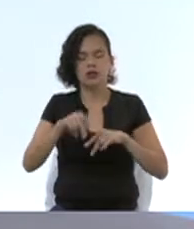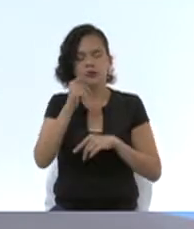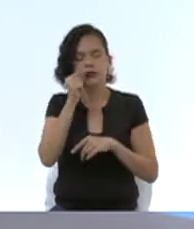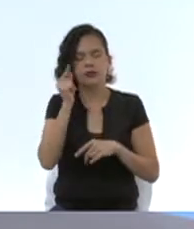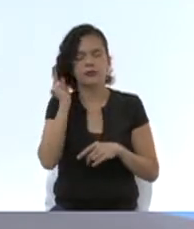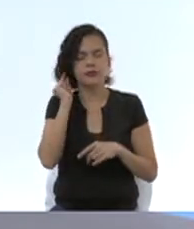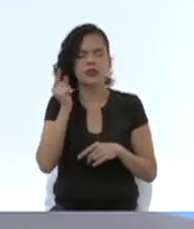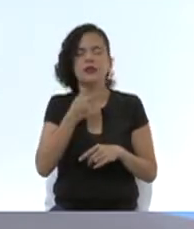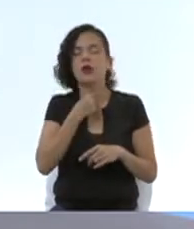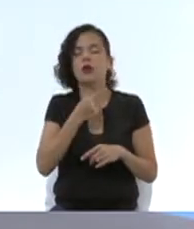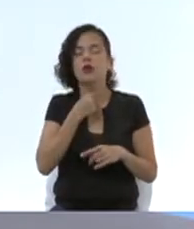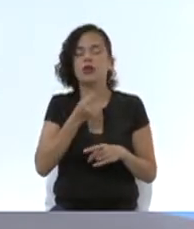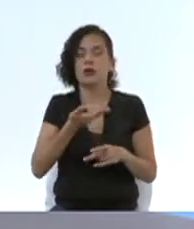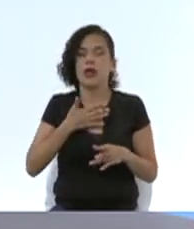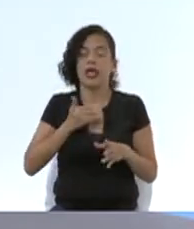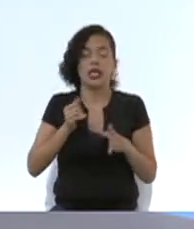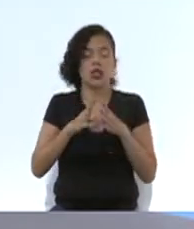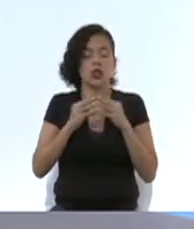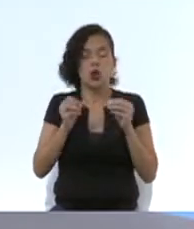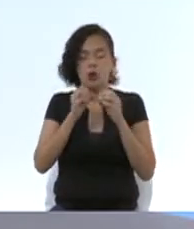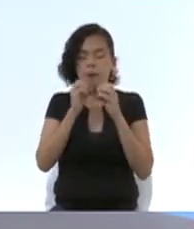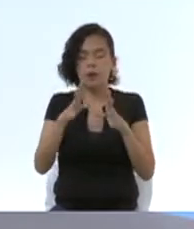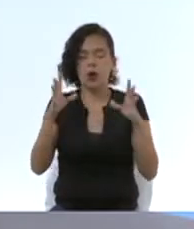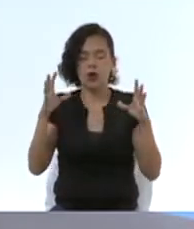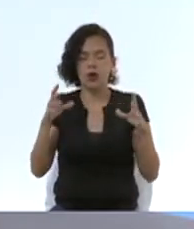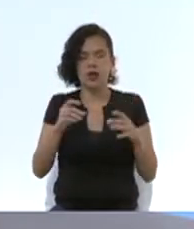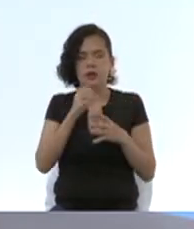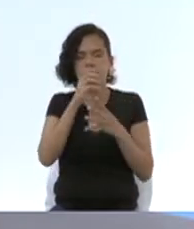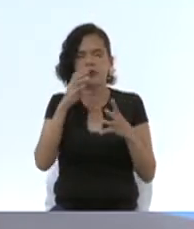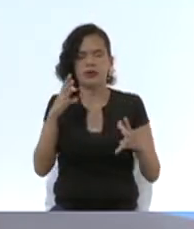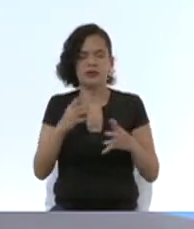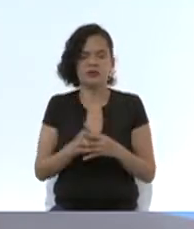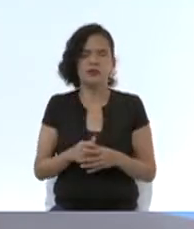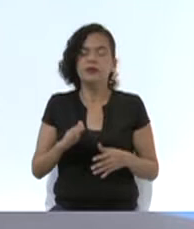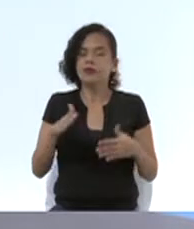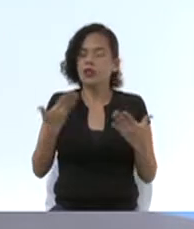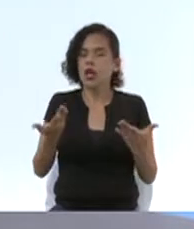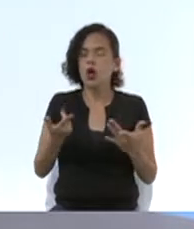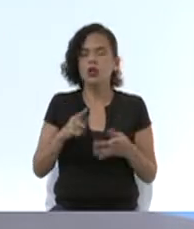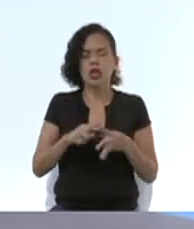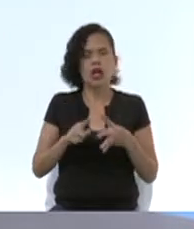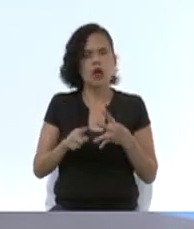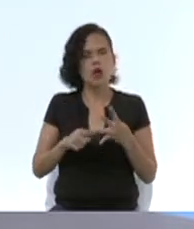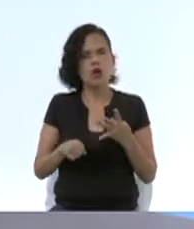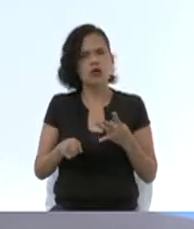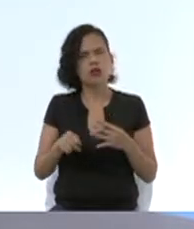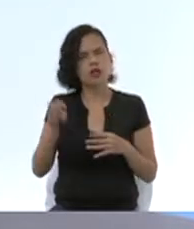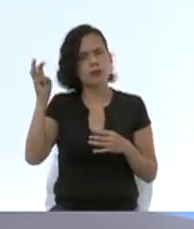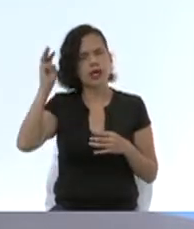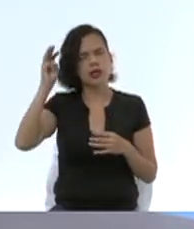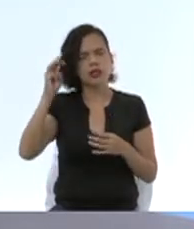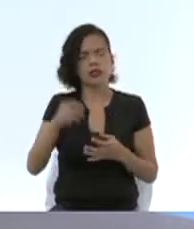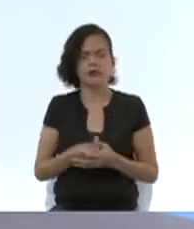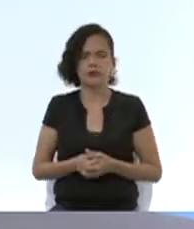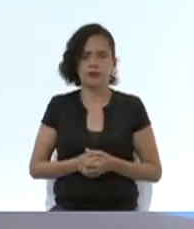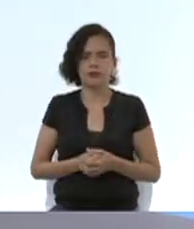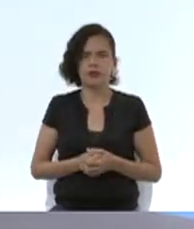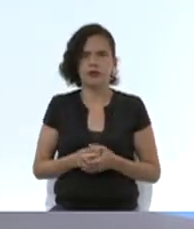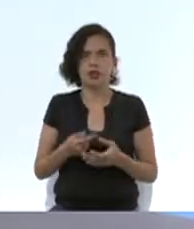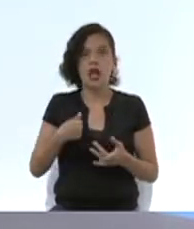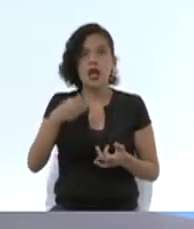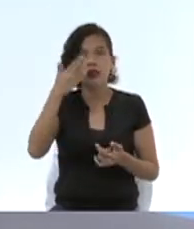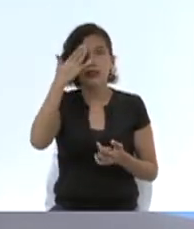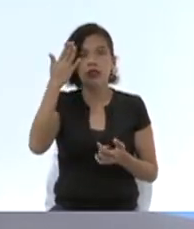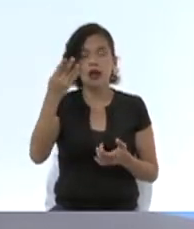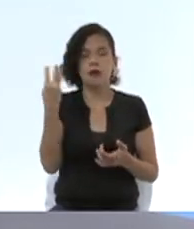querer todos estallar este globo. ¿Y qué otra cosa, maestra? Bueno, profe, maestra Yelixa, ¿sabes?